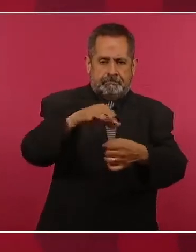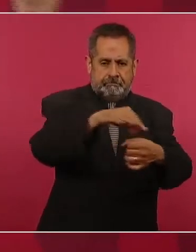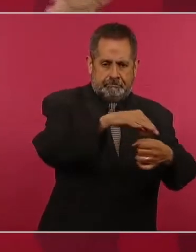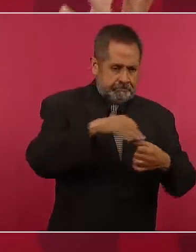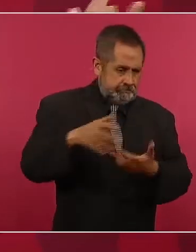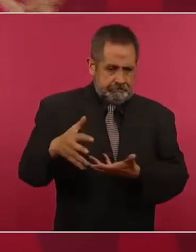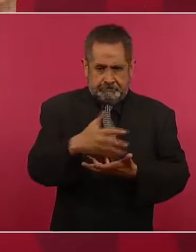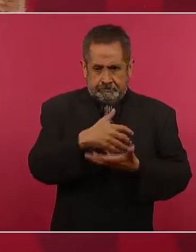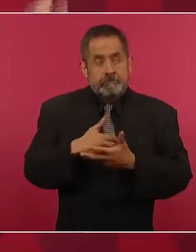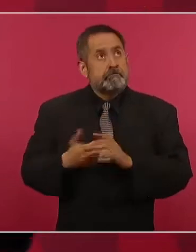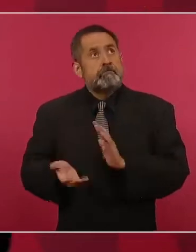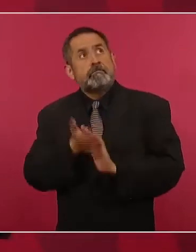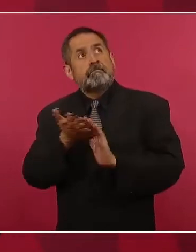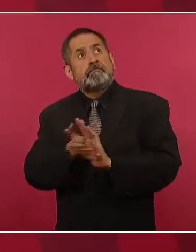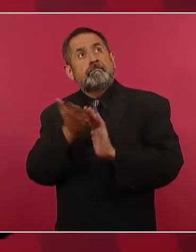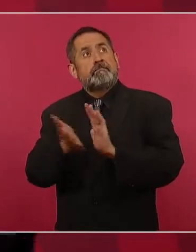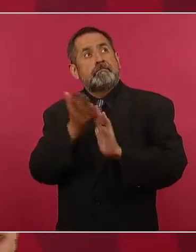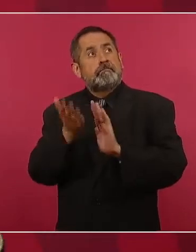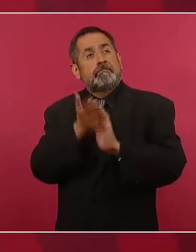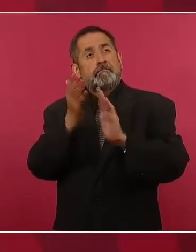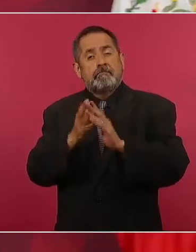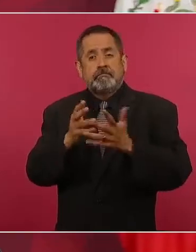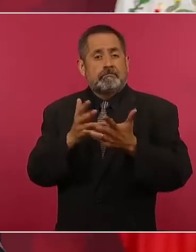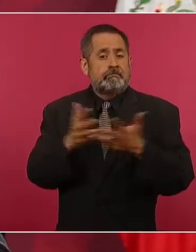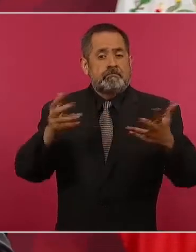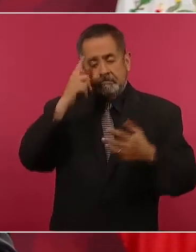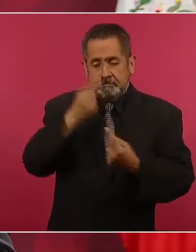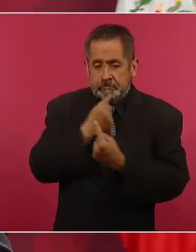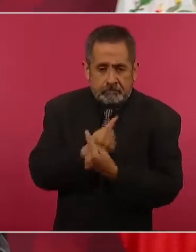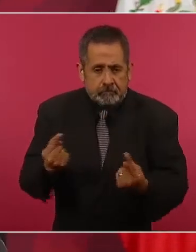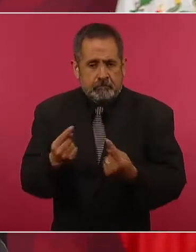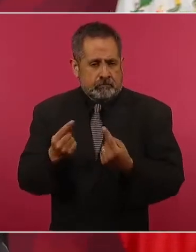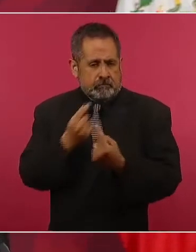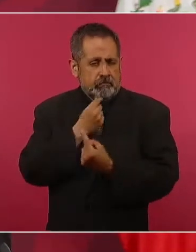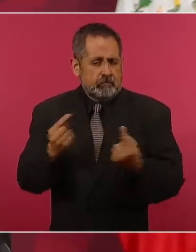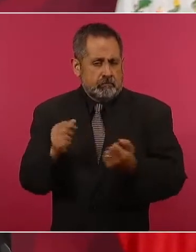hacer centros para atender a niñas, a niños con discapacidad,